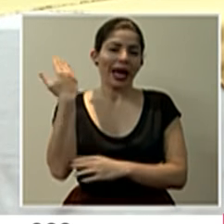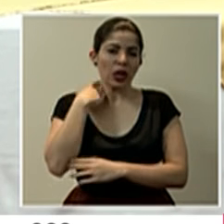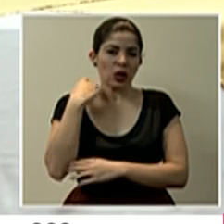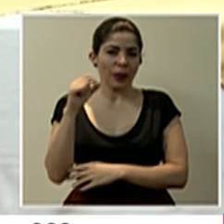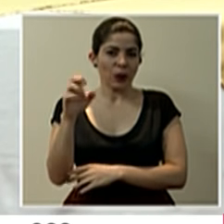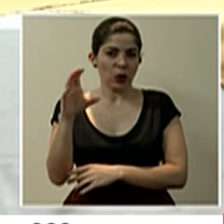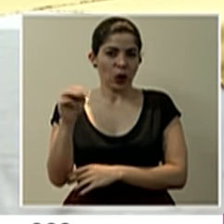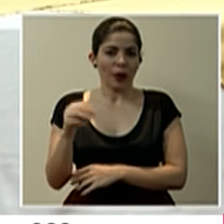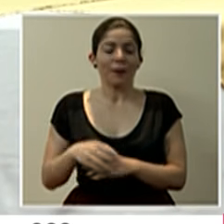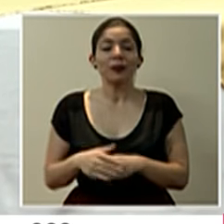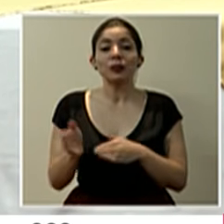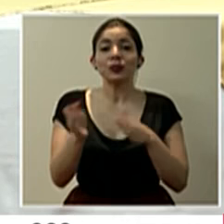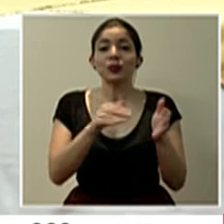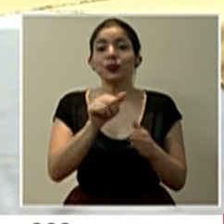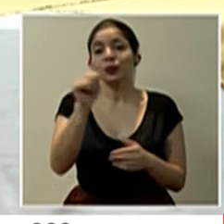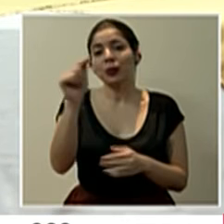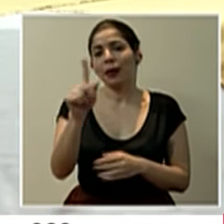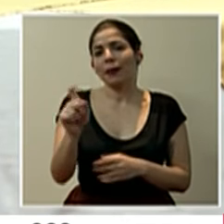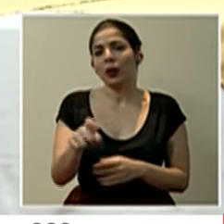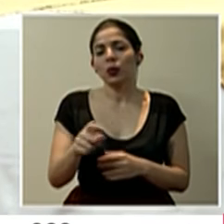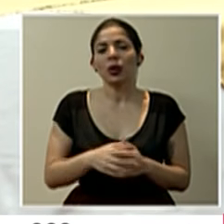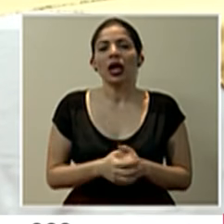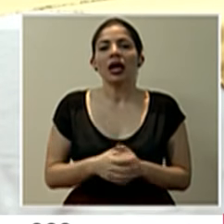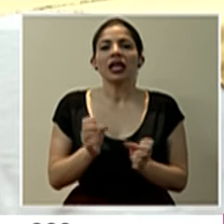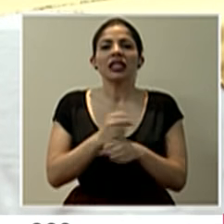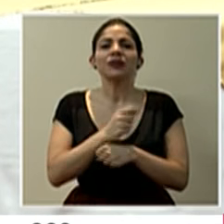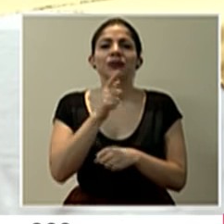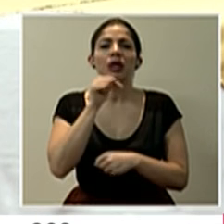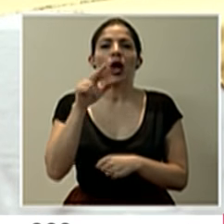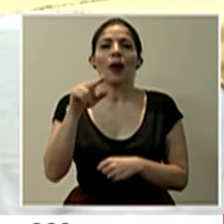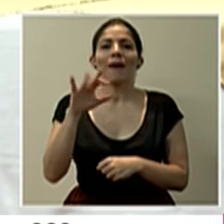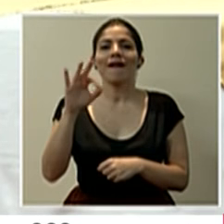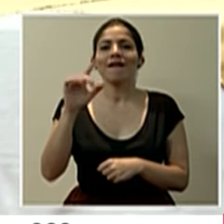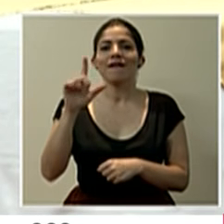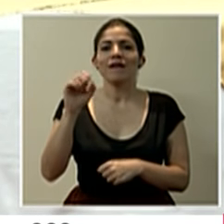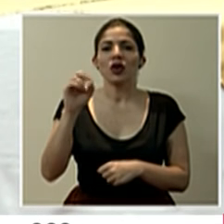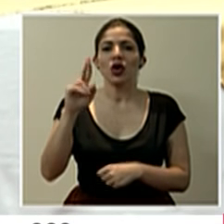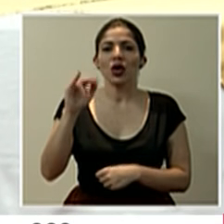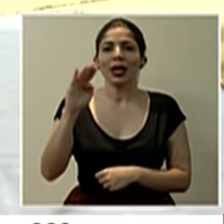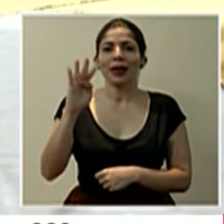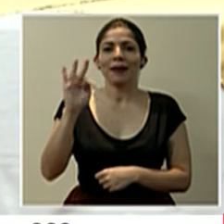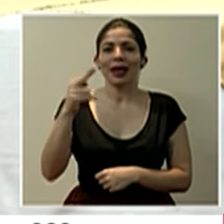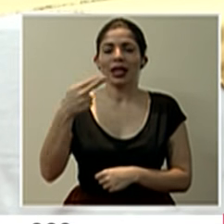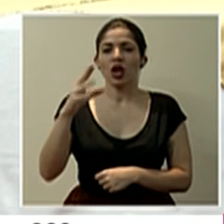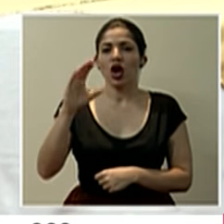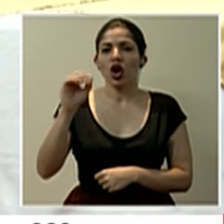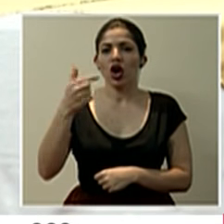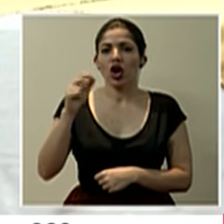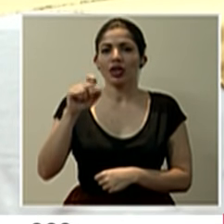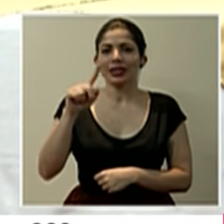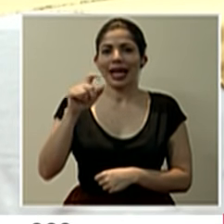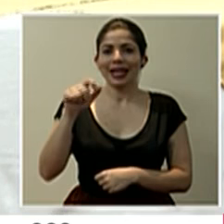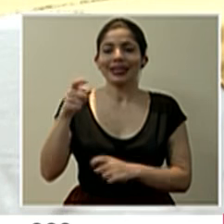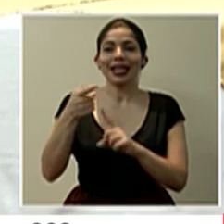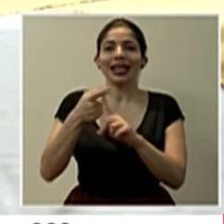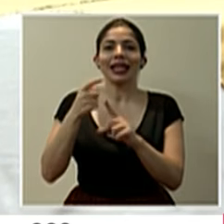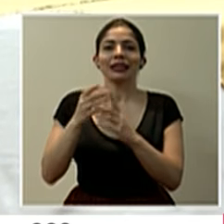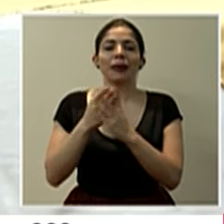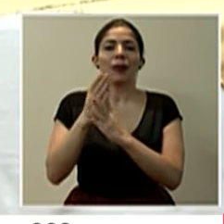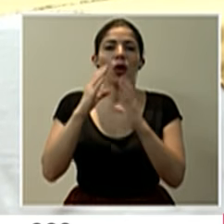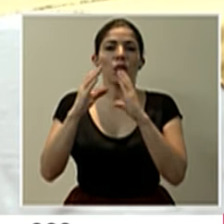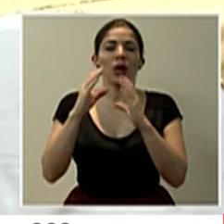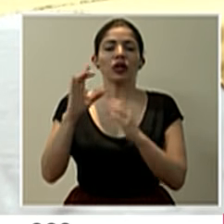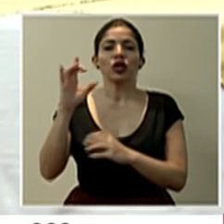quetorta.com. Continuamos con la siguiente consulta que la realiza la colega Floribet González del medio regional 88